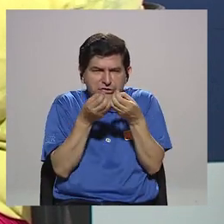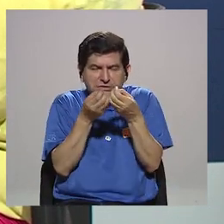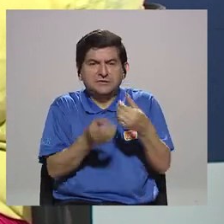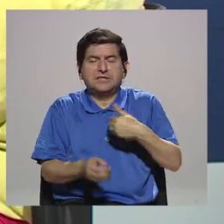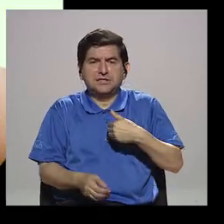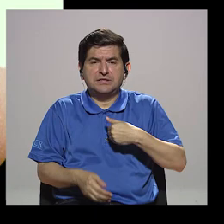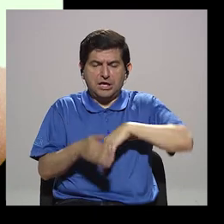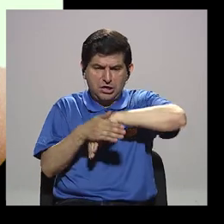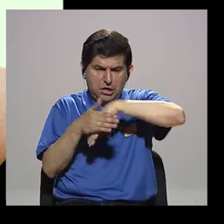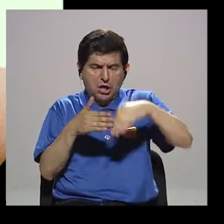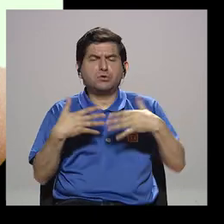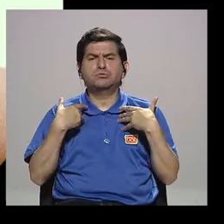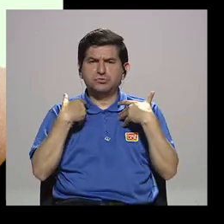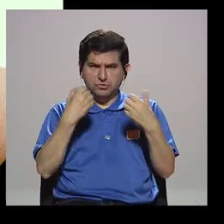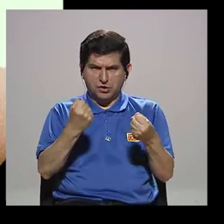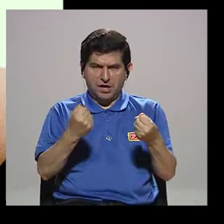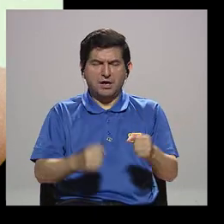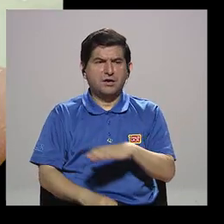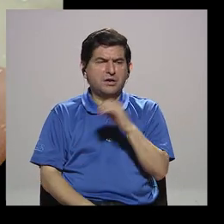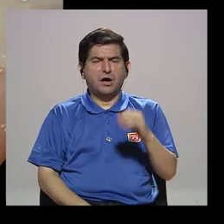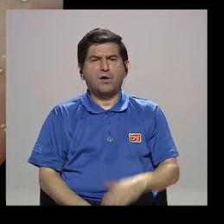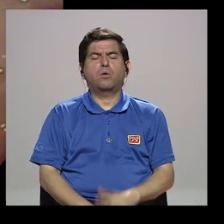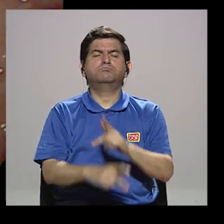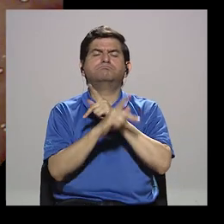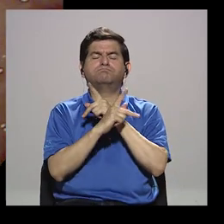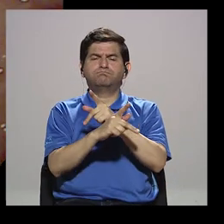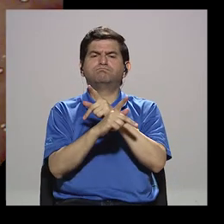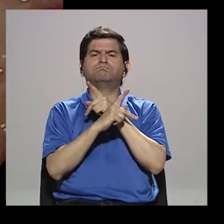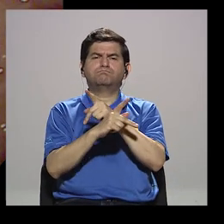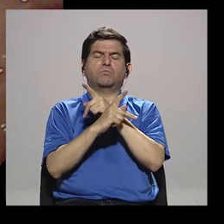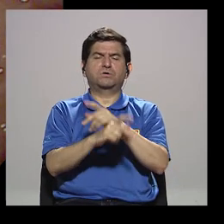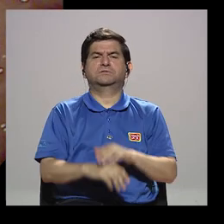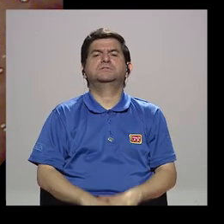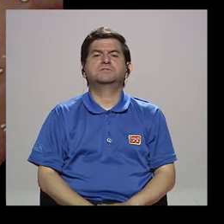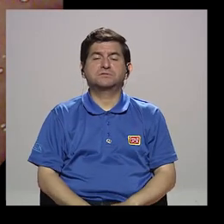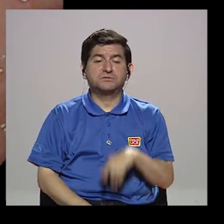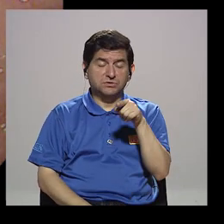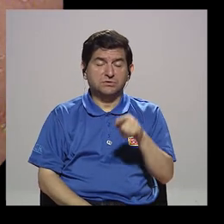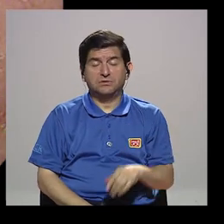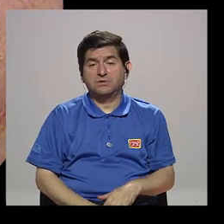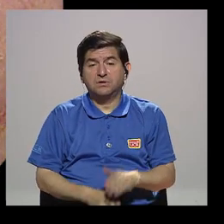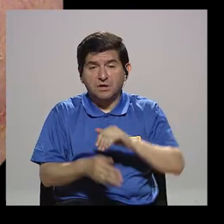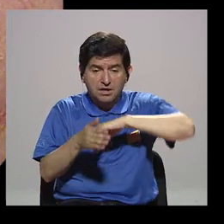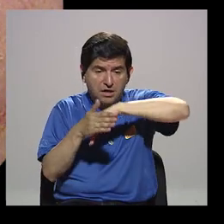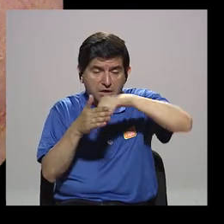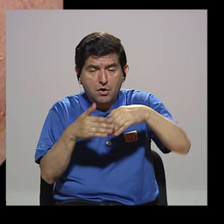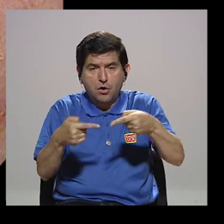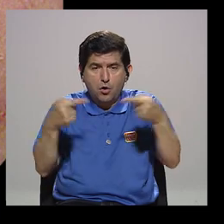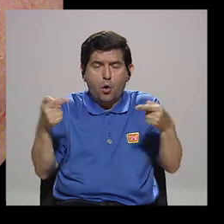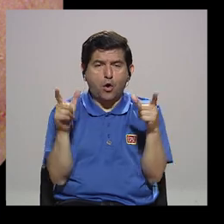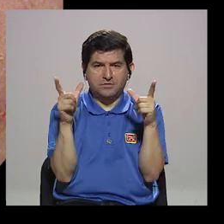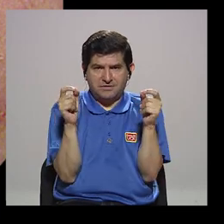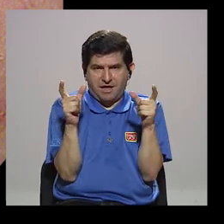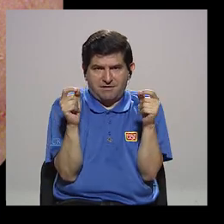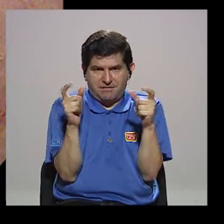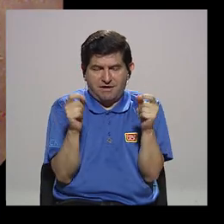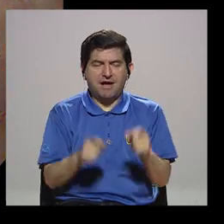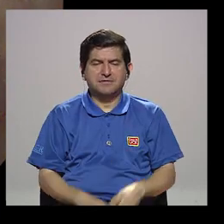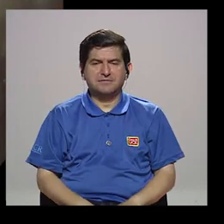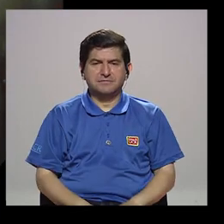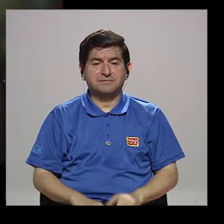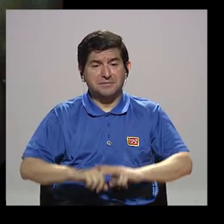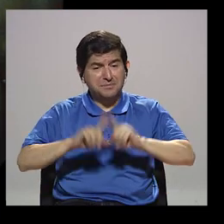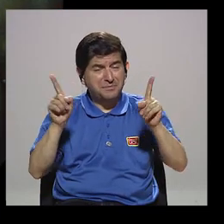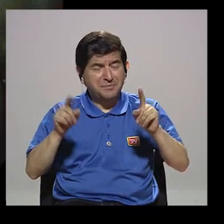tenés una mucosa más sana o tenés algo de protección de la mucosa para el cáncer